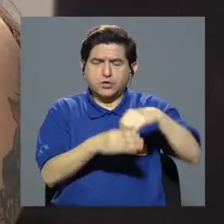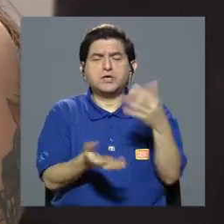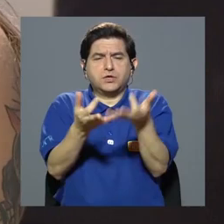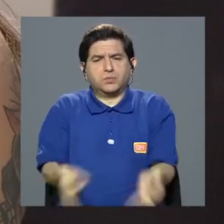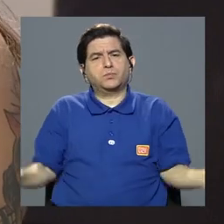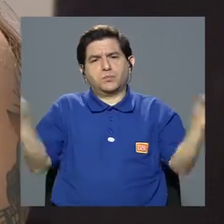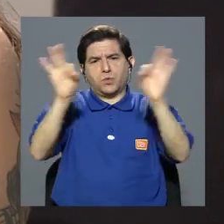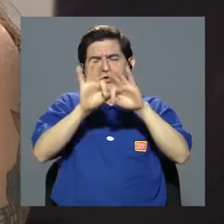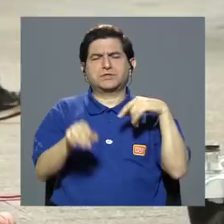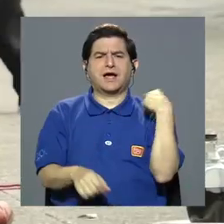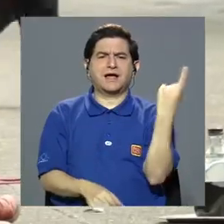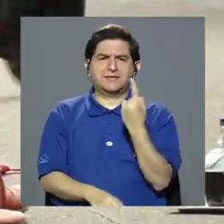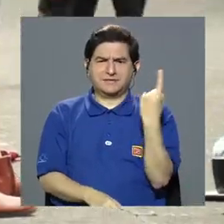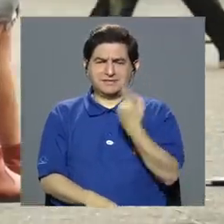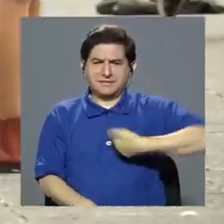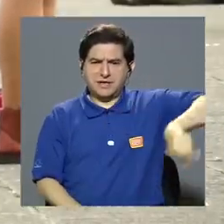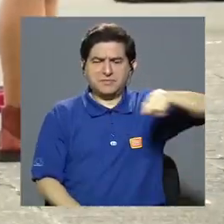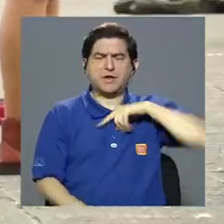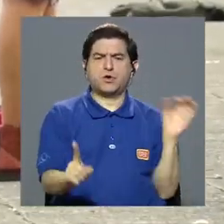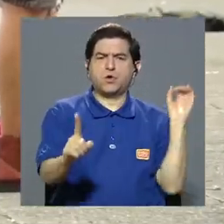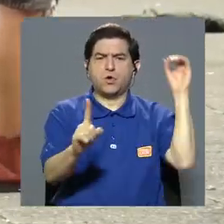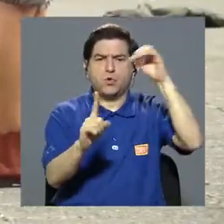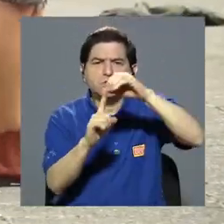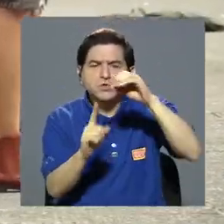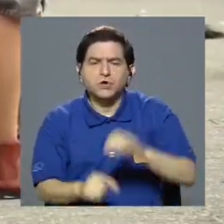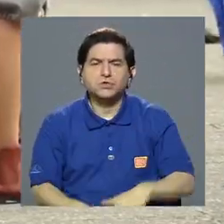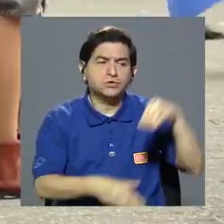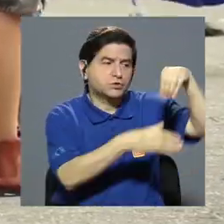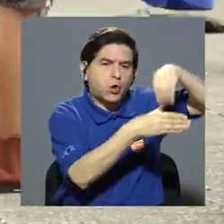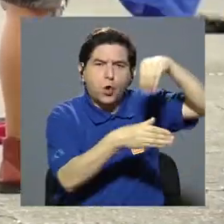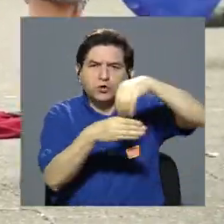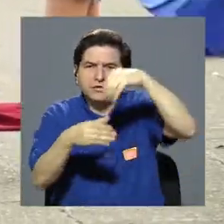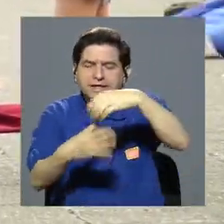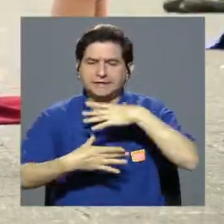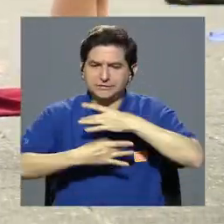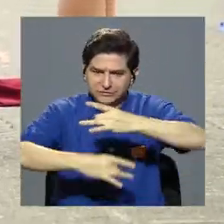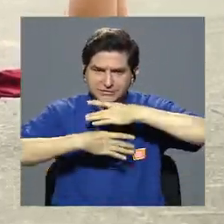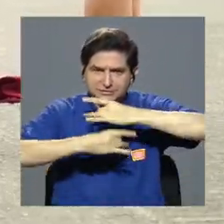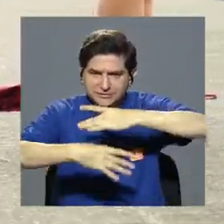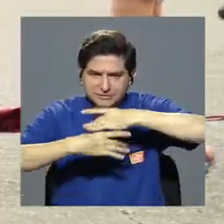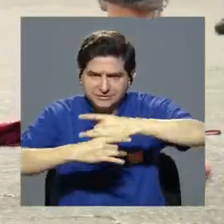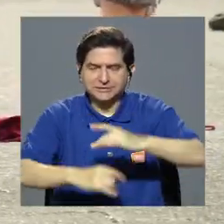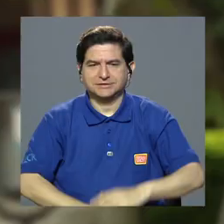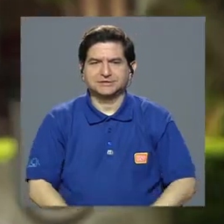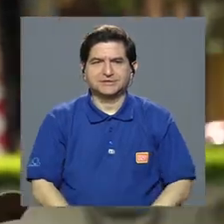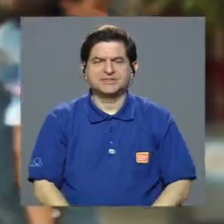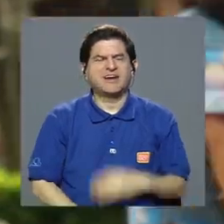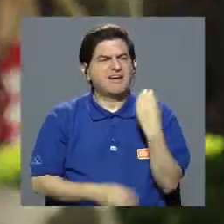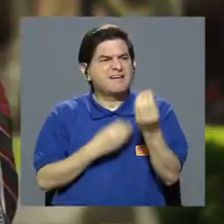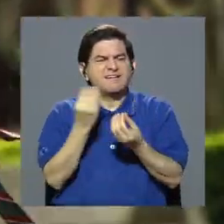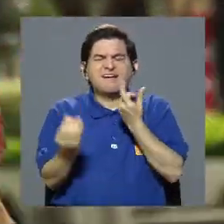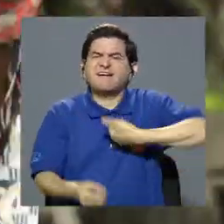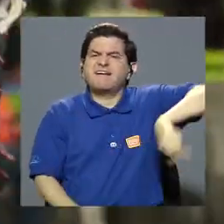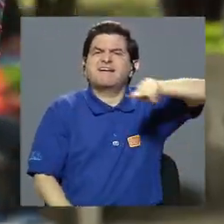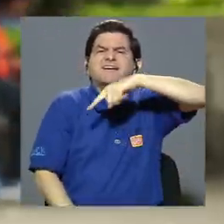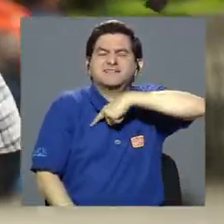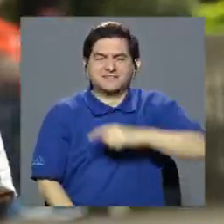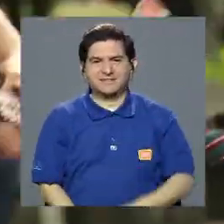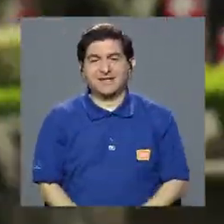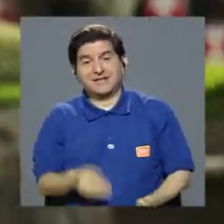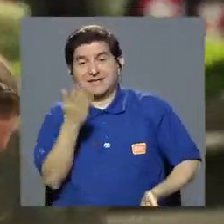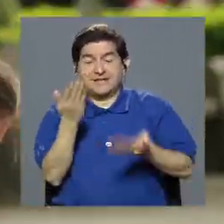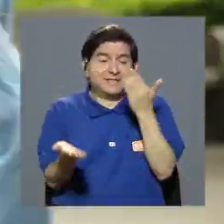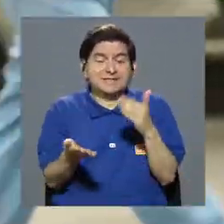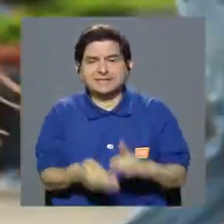contenido que les sea relevante porque eso siempre ha sido nuestro nuestro objetivo tener como contenidos que les llamen la atención entonces lo que hacemos nosotros